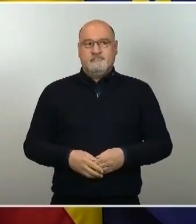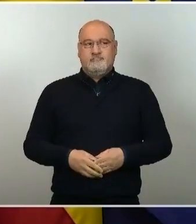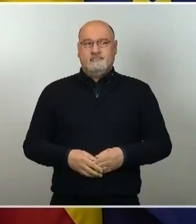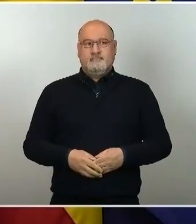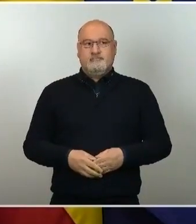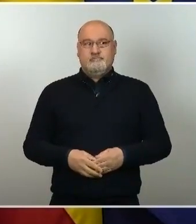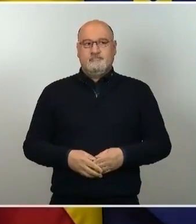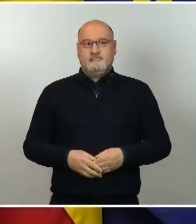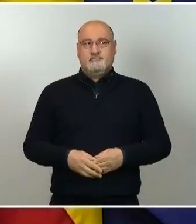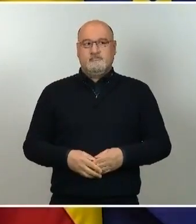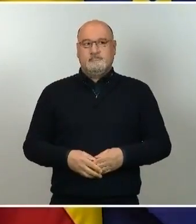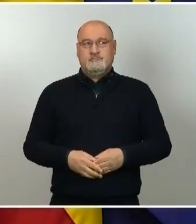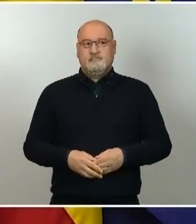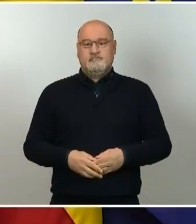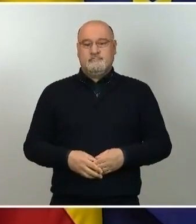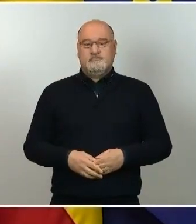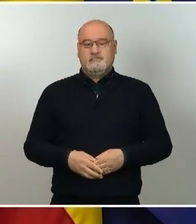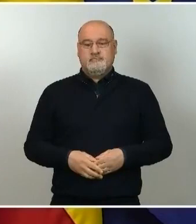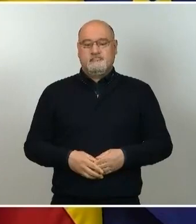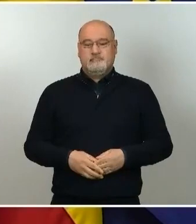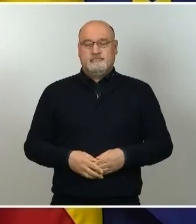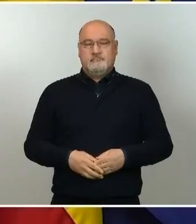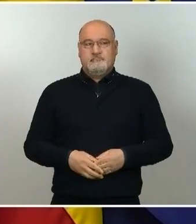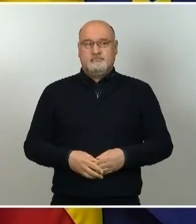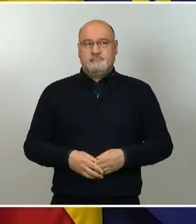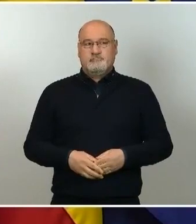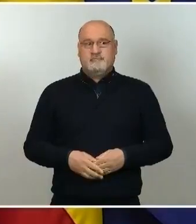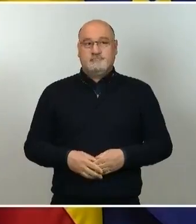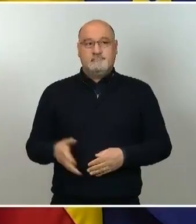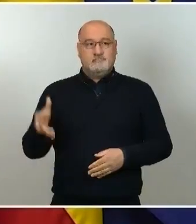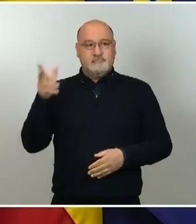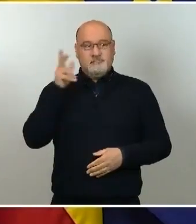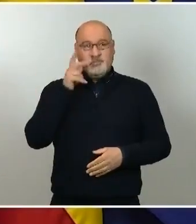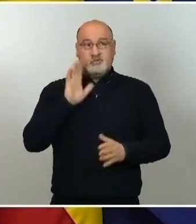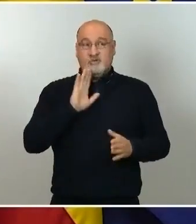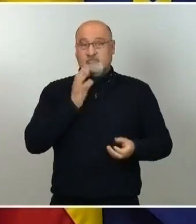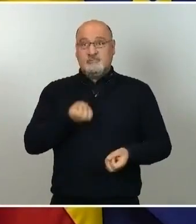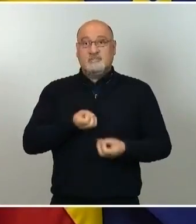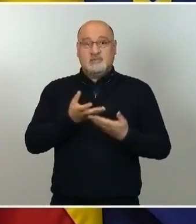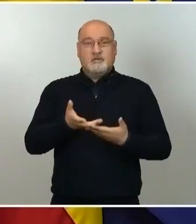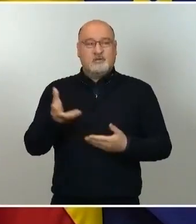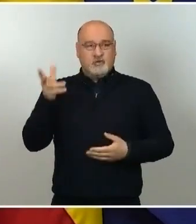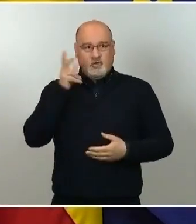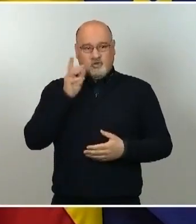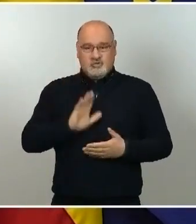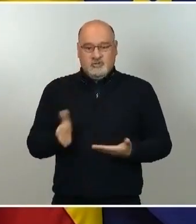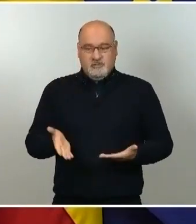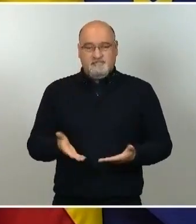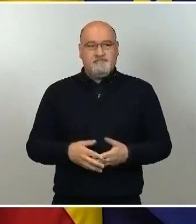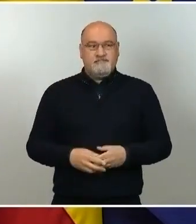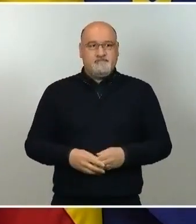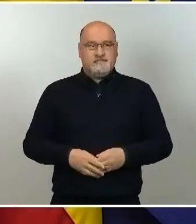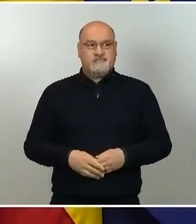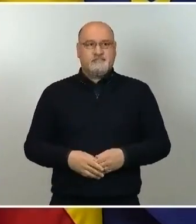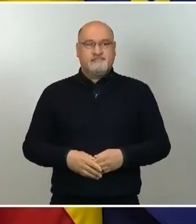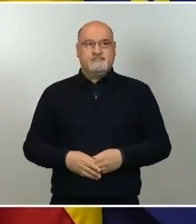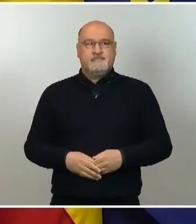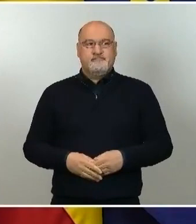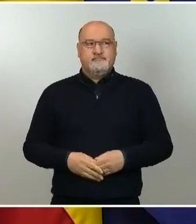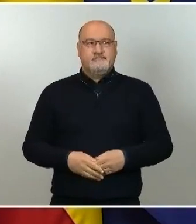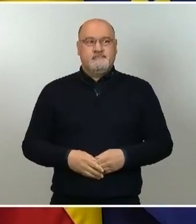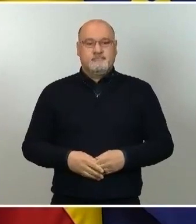apenas descendemos, pero sí que es verdad que se observan algunos signos un poquito preocupantes de un posible incremento en algunas comunidades autónomas que se podría